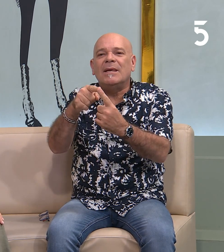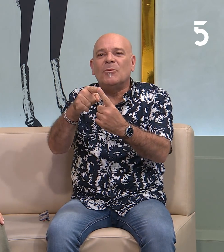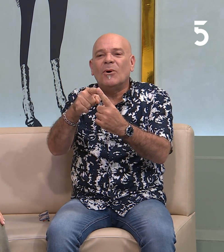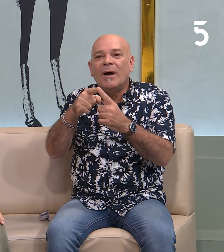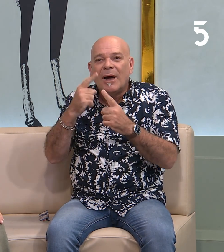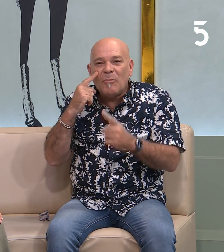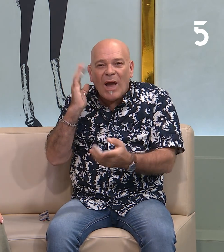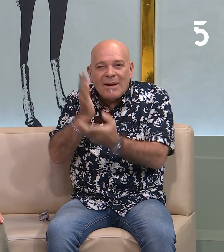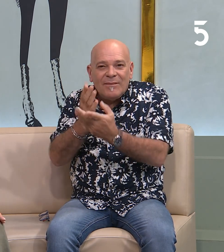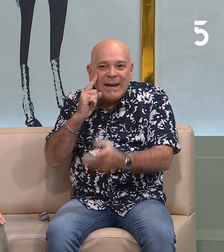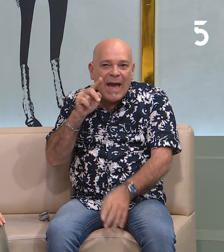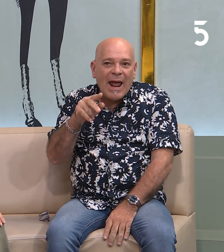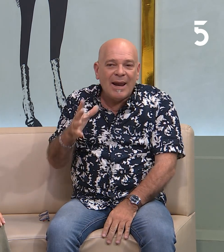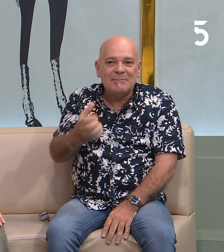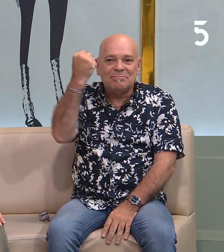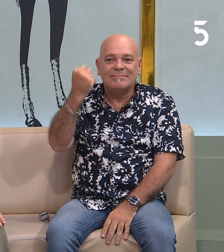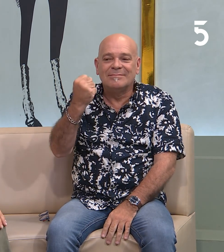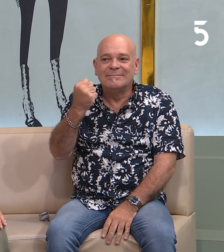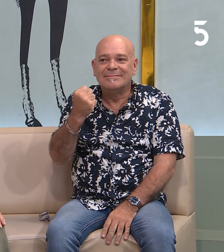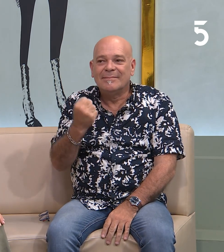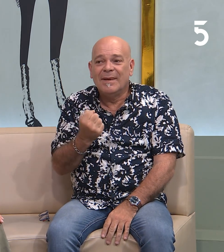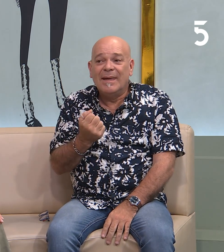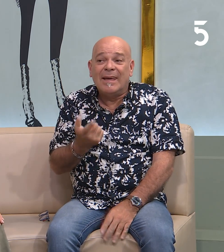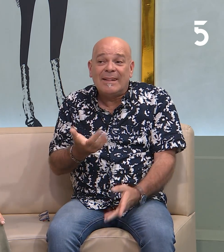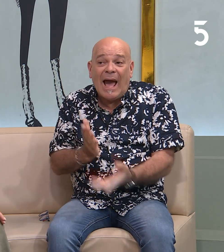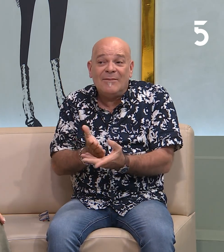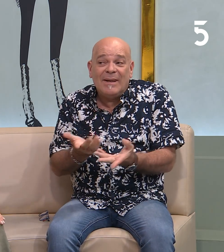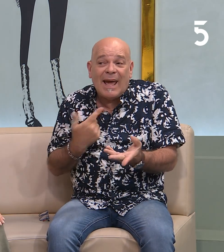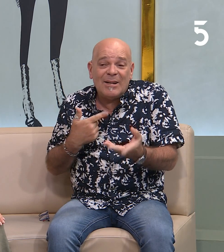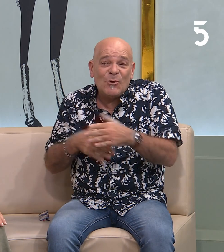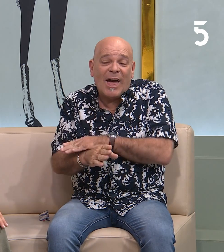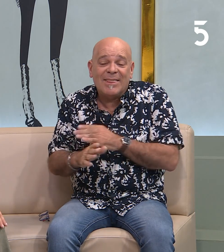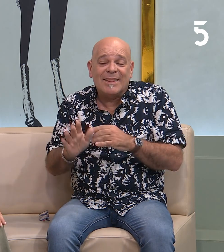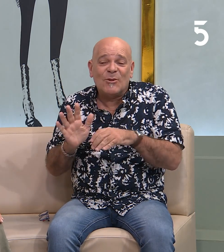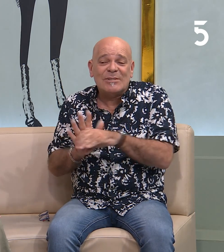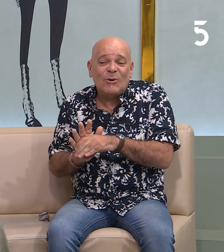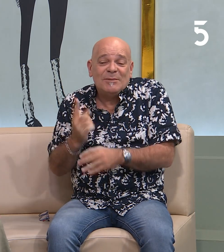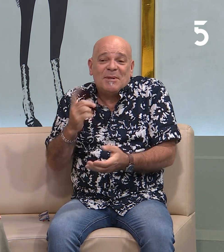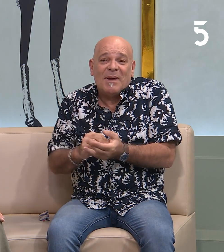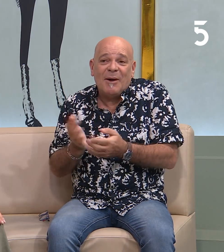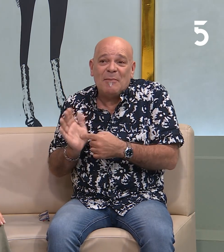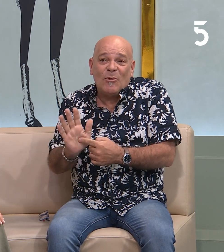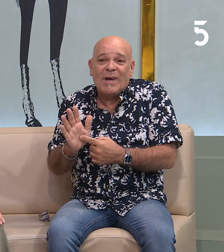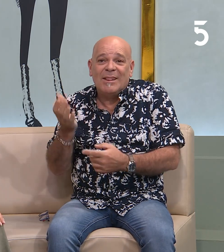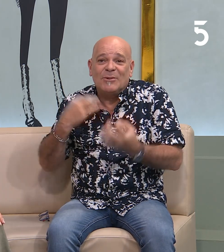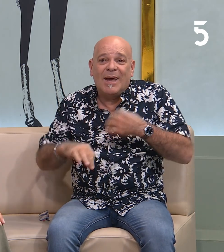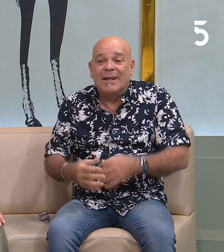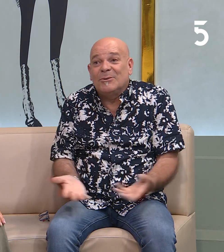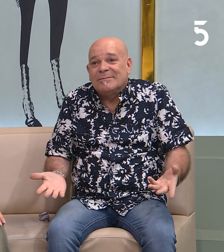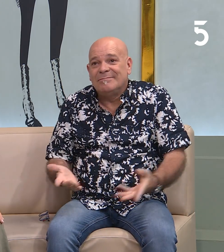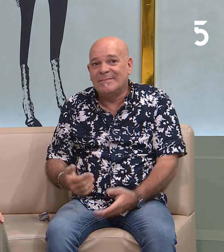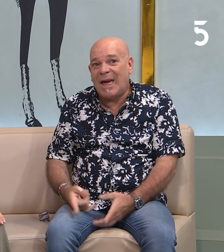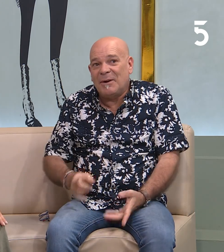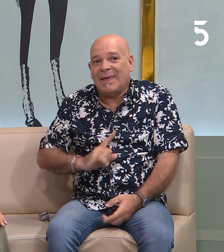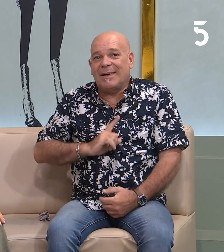soñar y no perder el objetivo, ver el objetivo final, ver la luz. Entonces, es mi primera